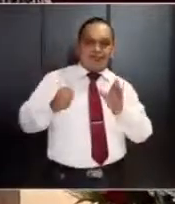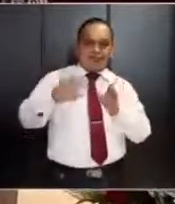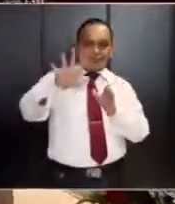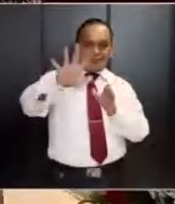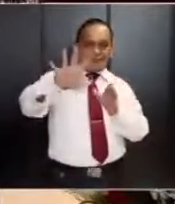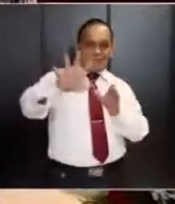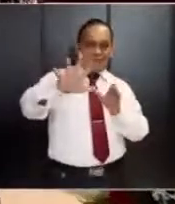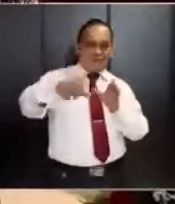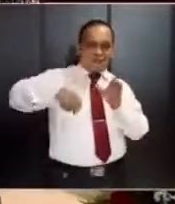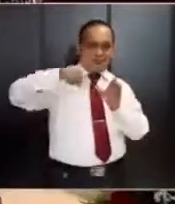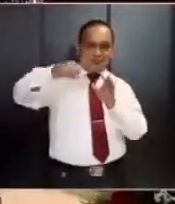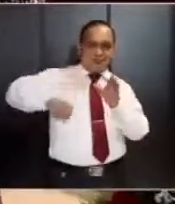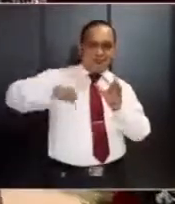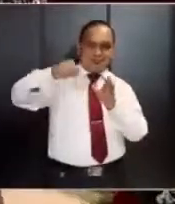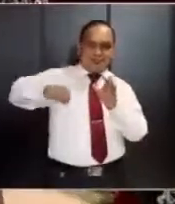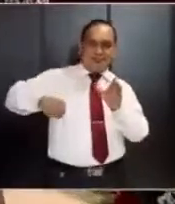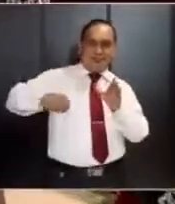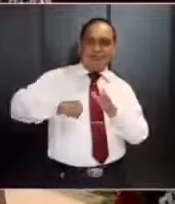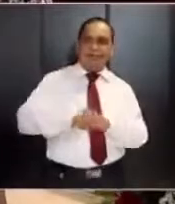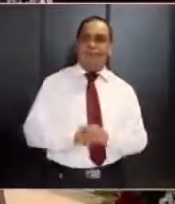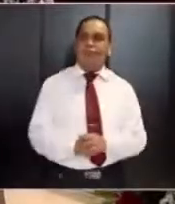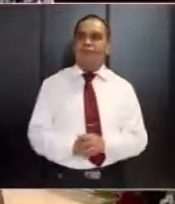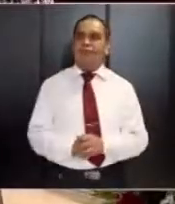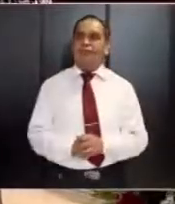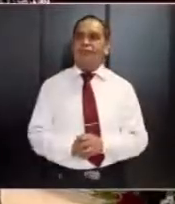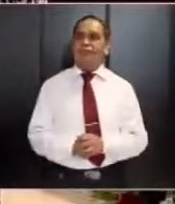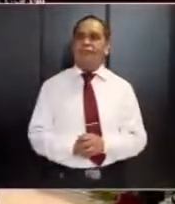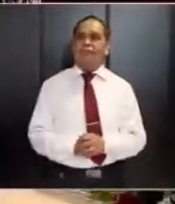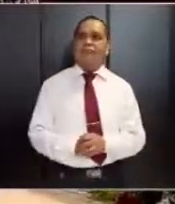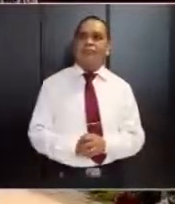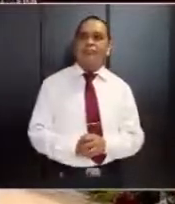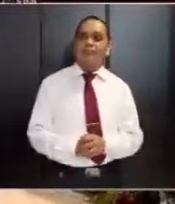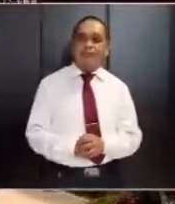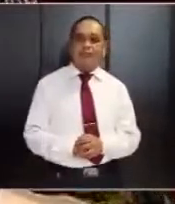a sacar boletitos. Sí, ya estaba re emocionada.